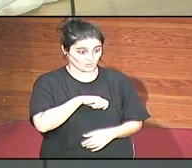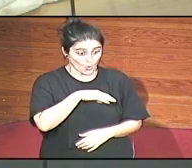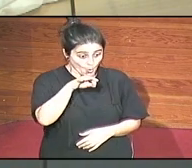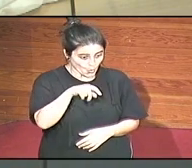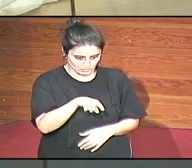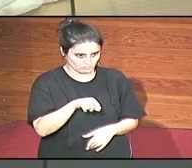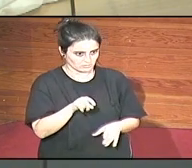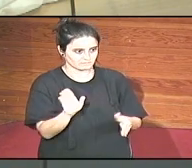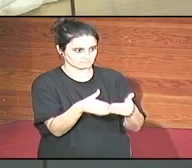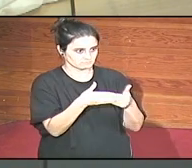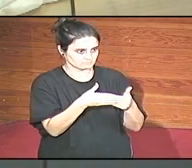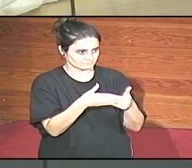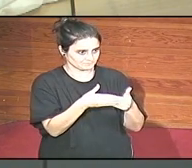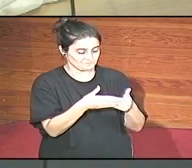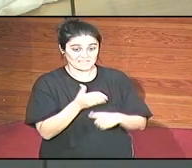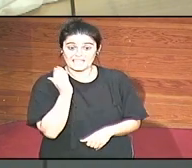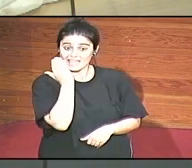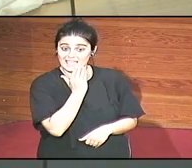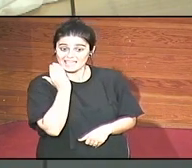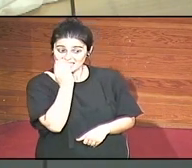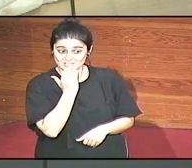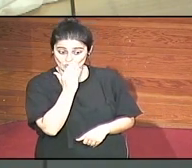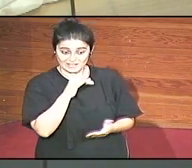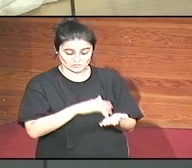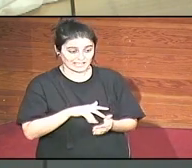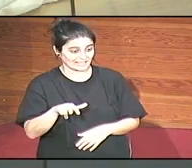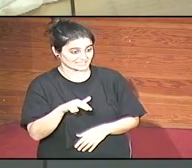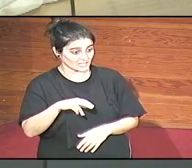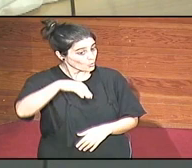única escuela que en castellano la pagan los cubanos